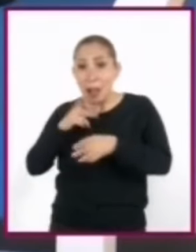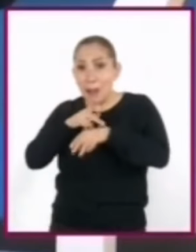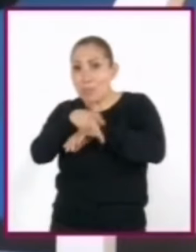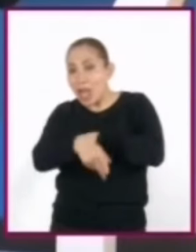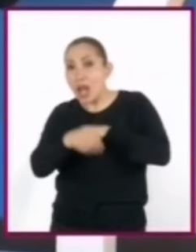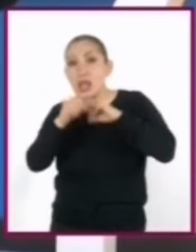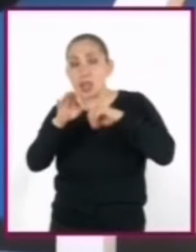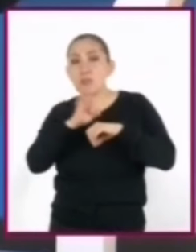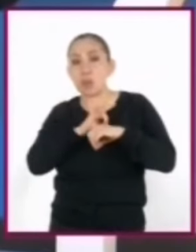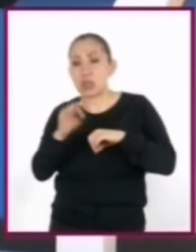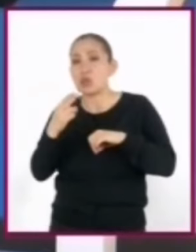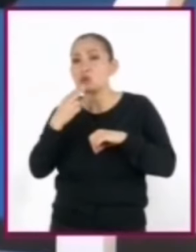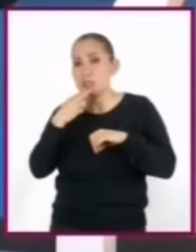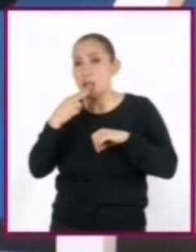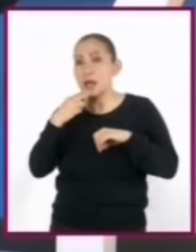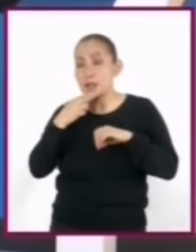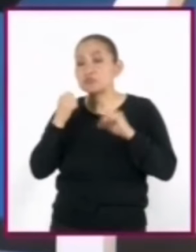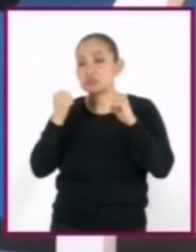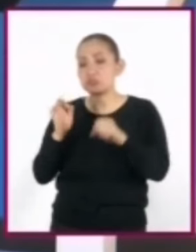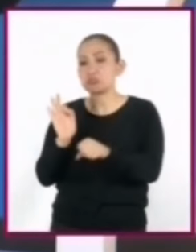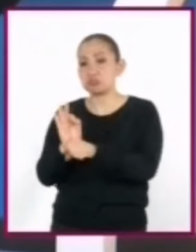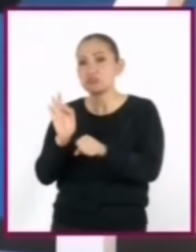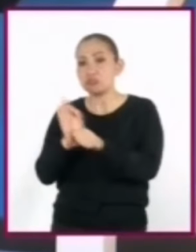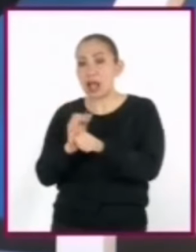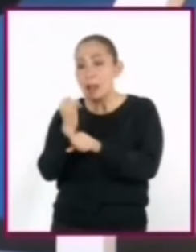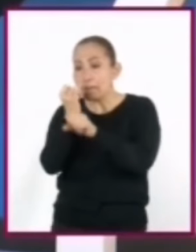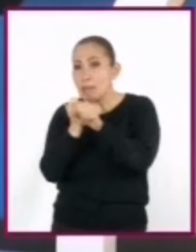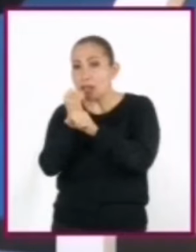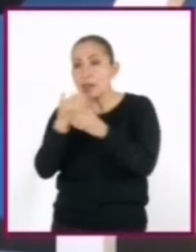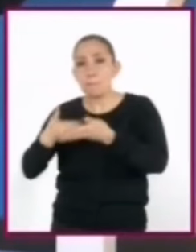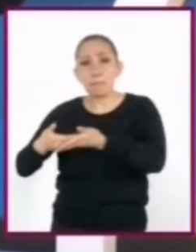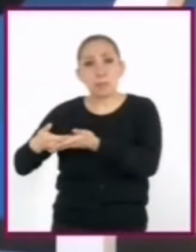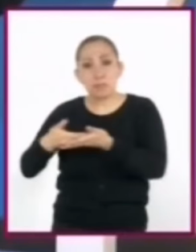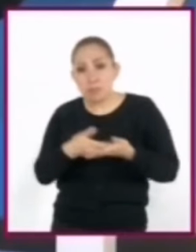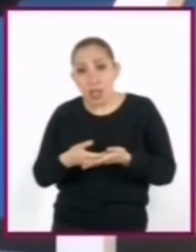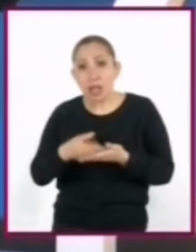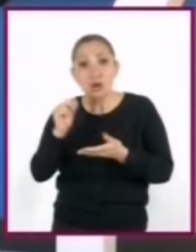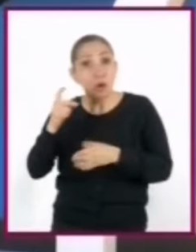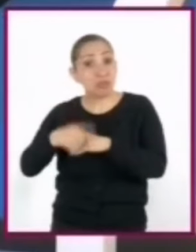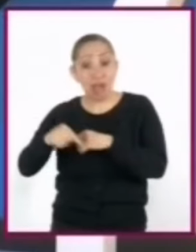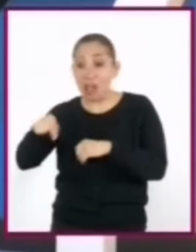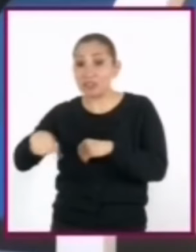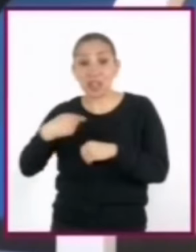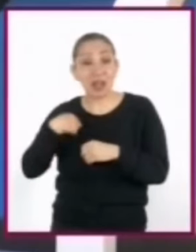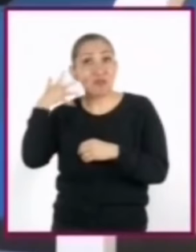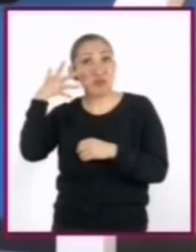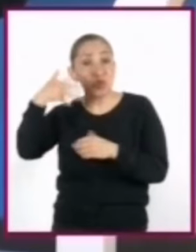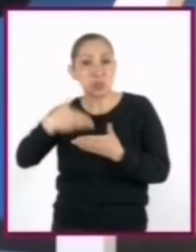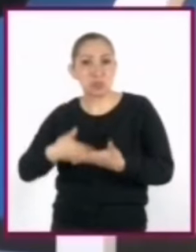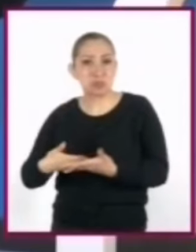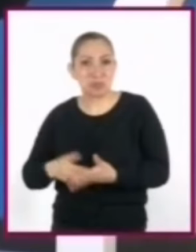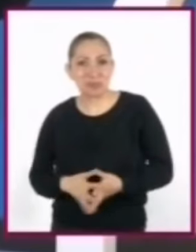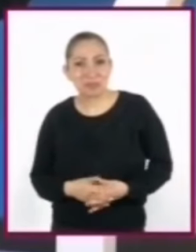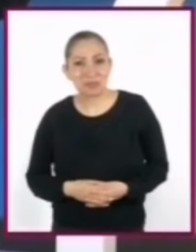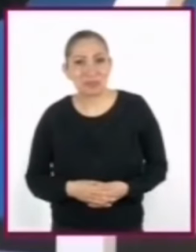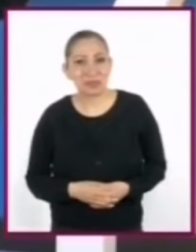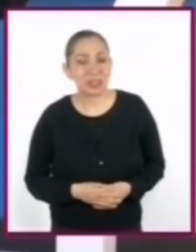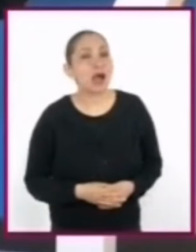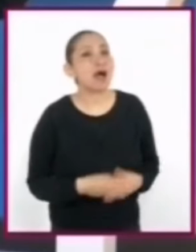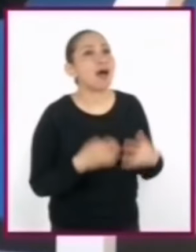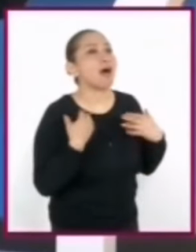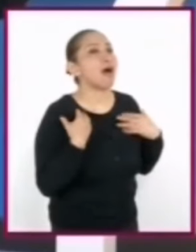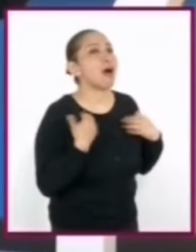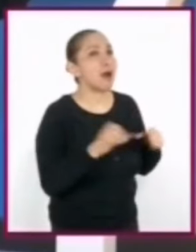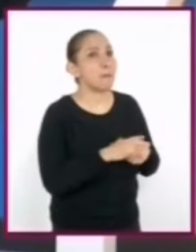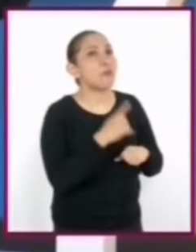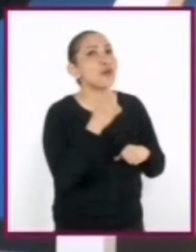tejidos y se pueden usar con seguridad para estudios fetales sin afectar al futuro bebé. Ahora